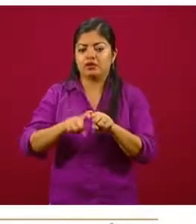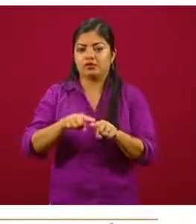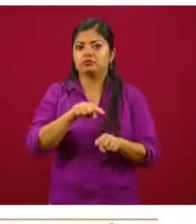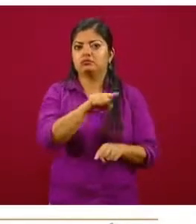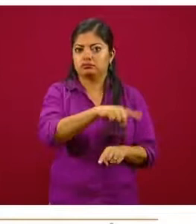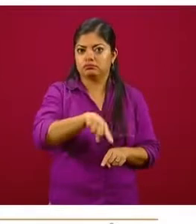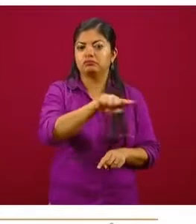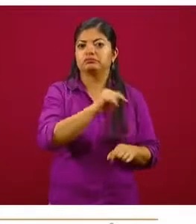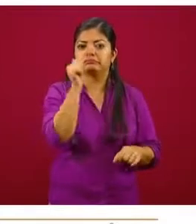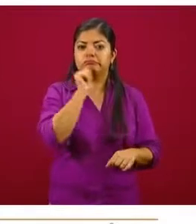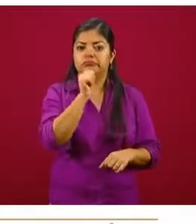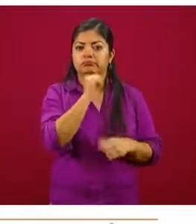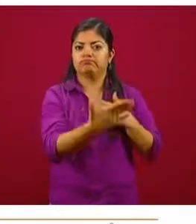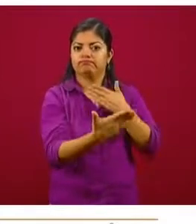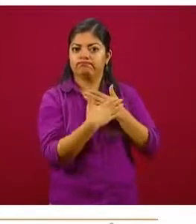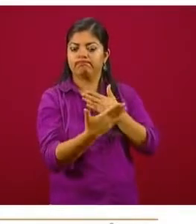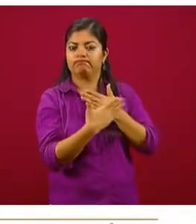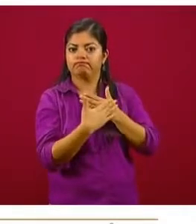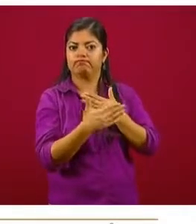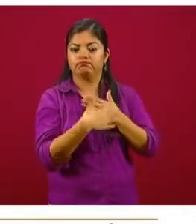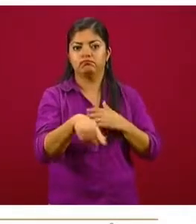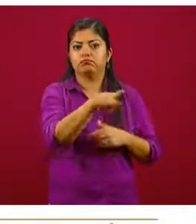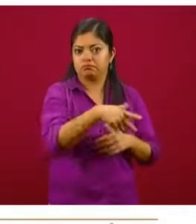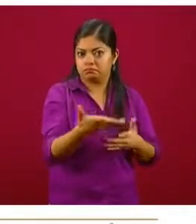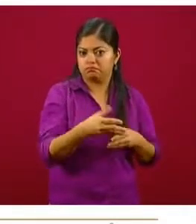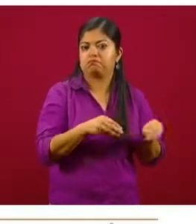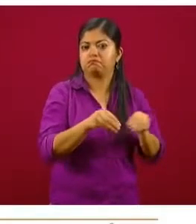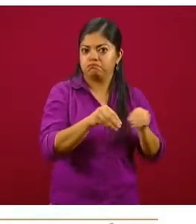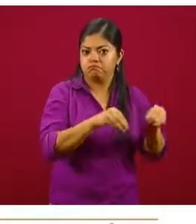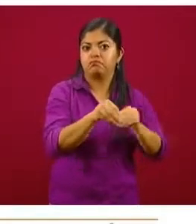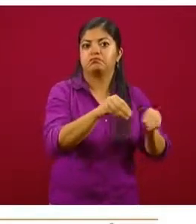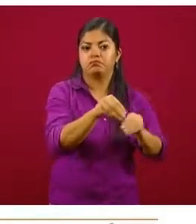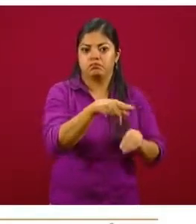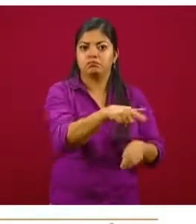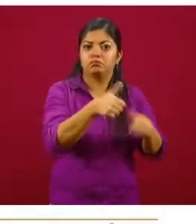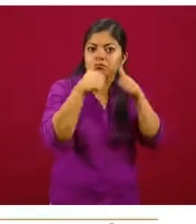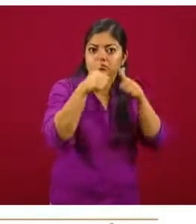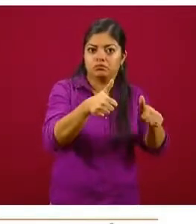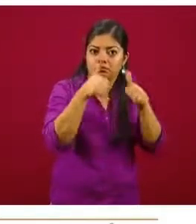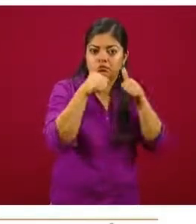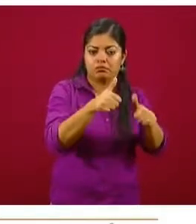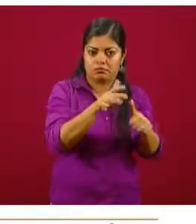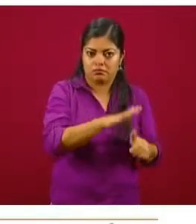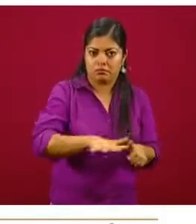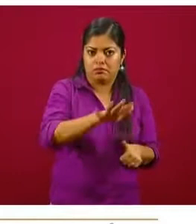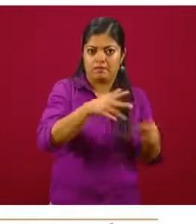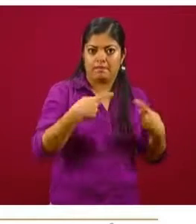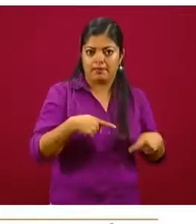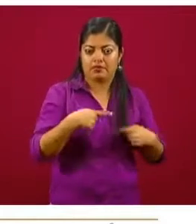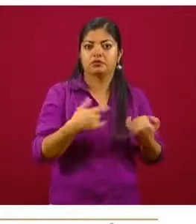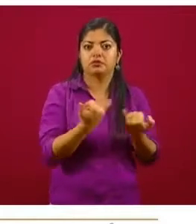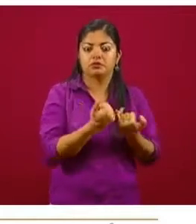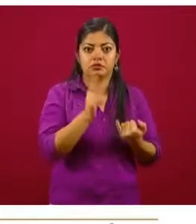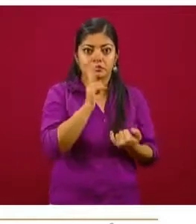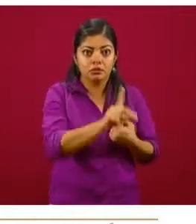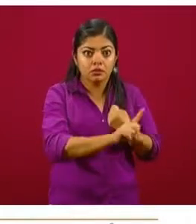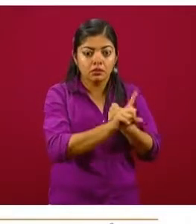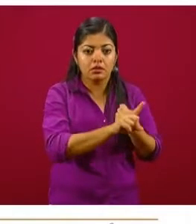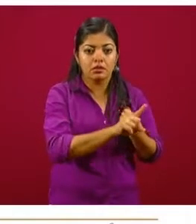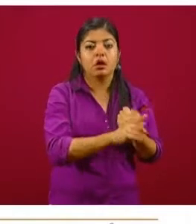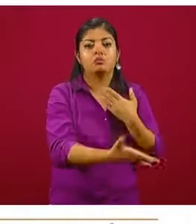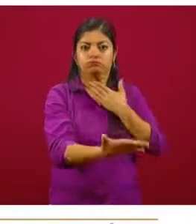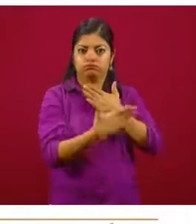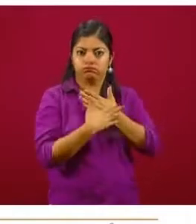estado informando, ellas mismas han estado muy activas atendiendo a la población y visibilizando lo que están viviendo. Y de acuerdo a